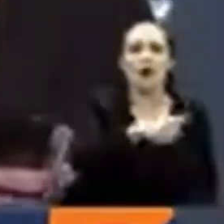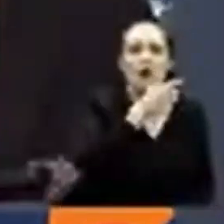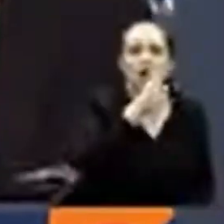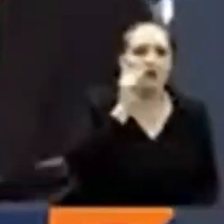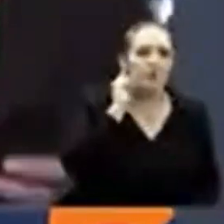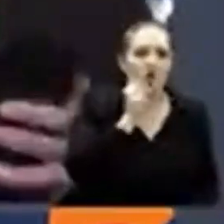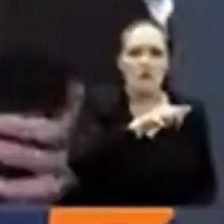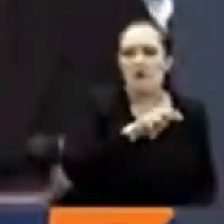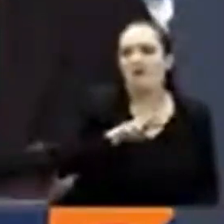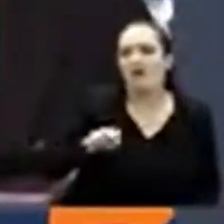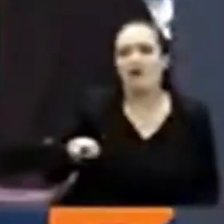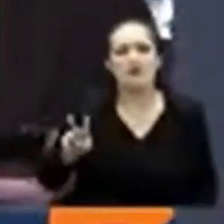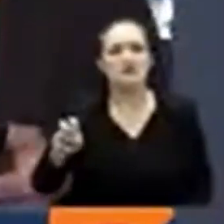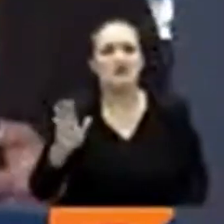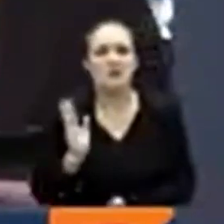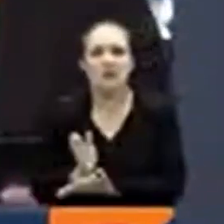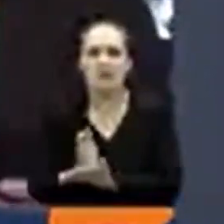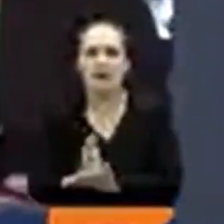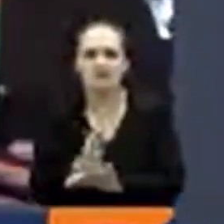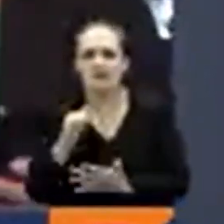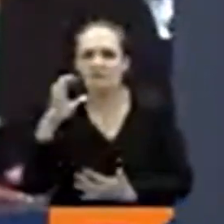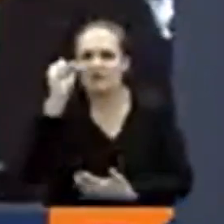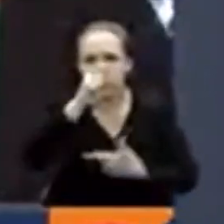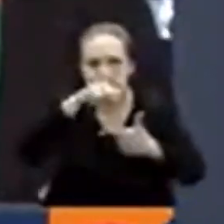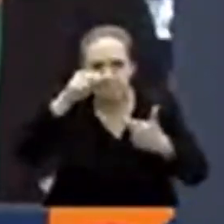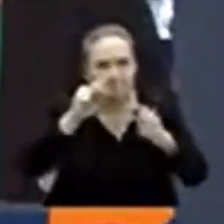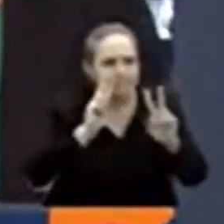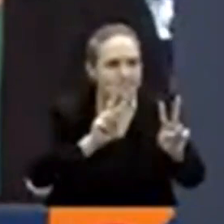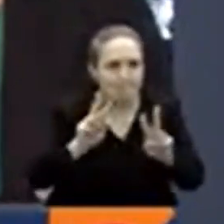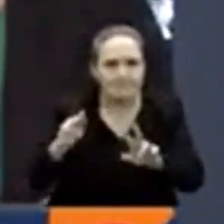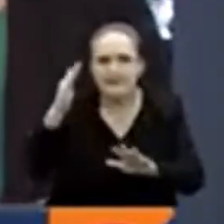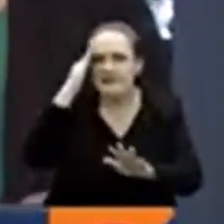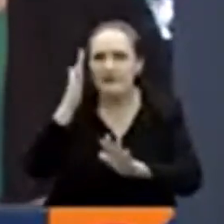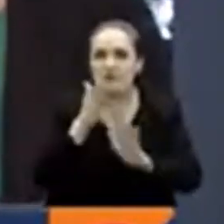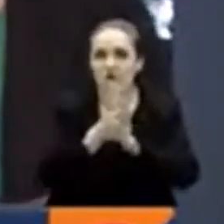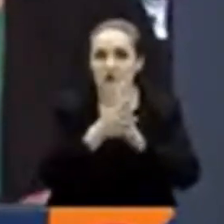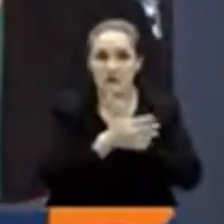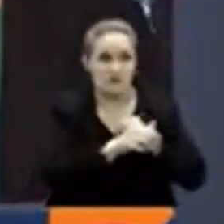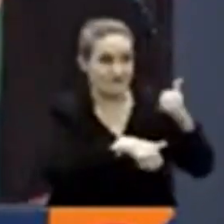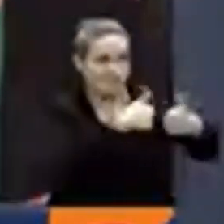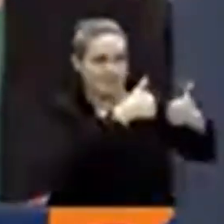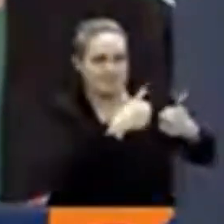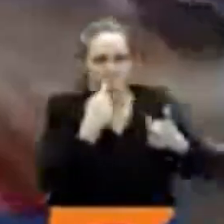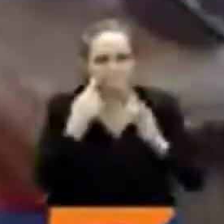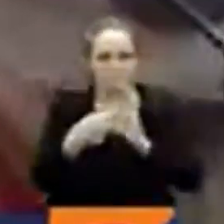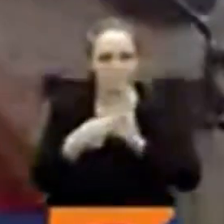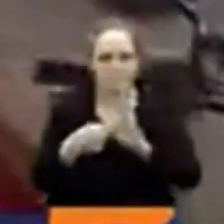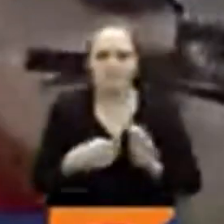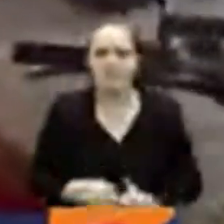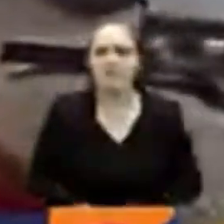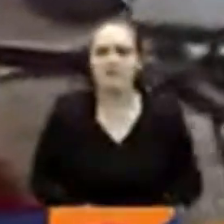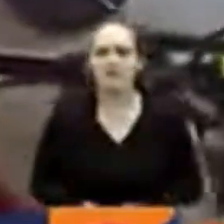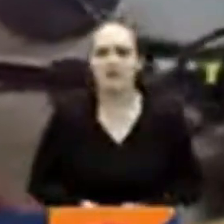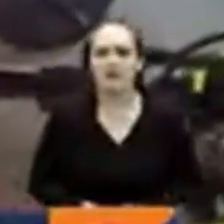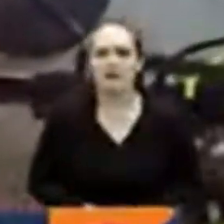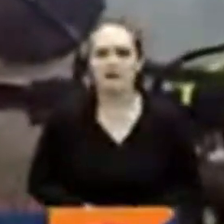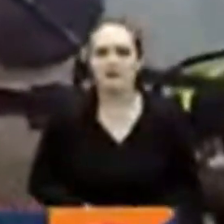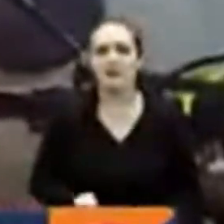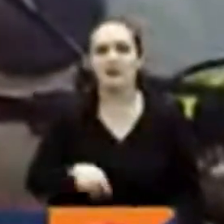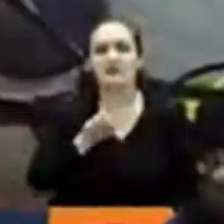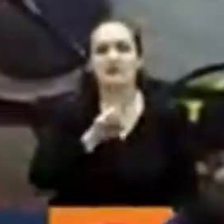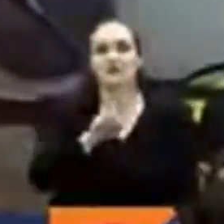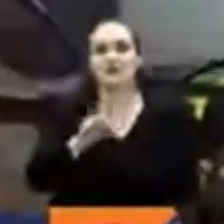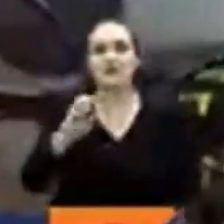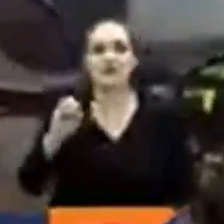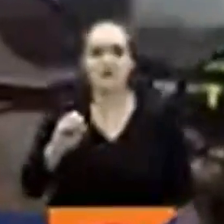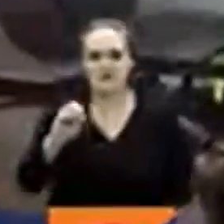Nosotros hemos preparado en el siguiente informe un balance con más detalles de los que entregó las autoridades. Más de 110.000